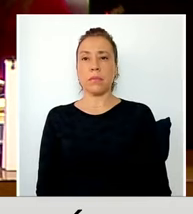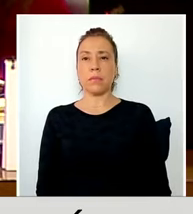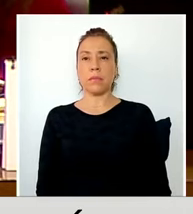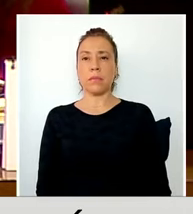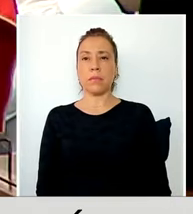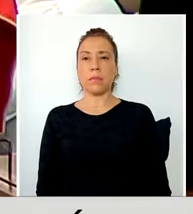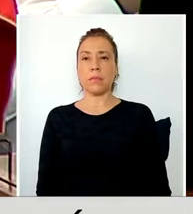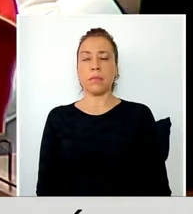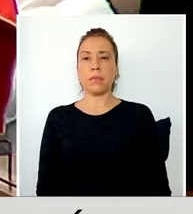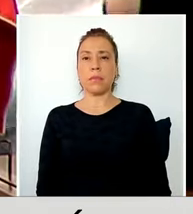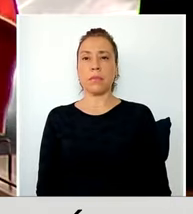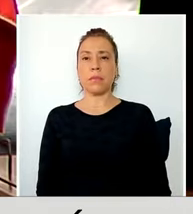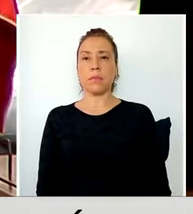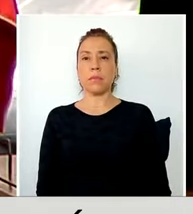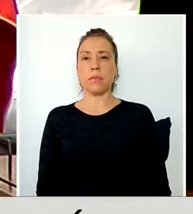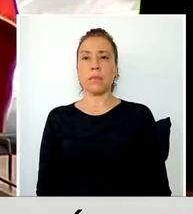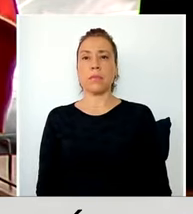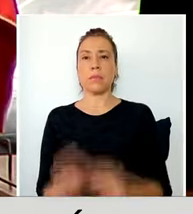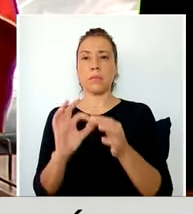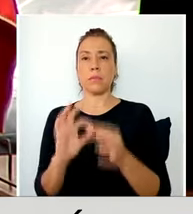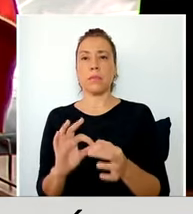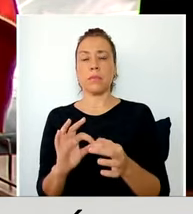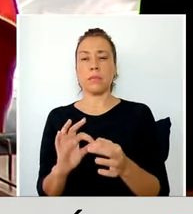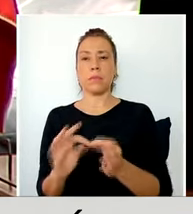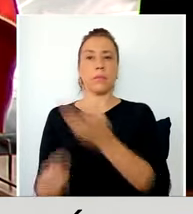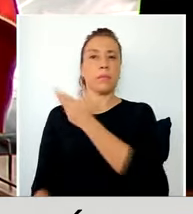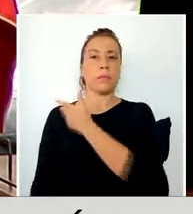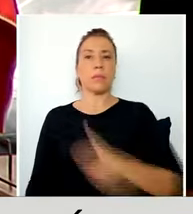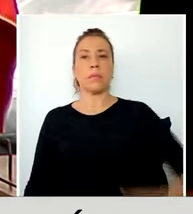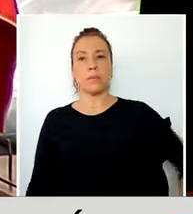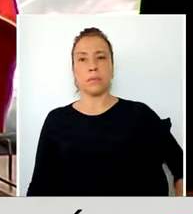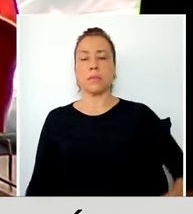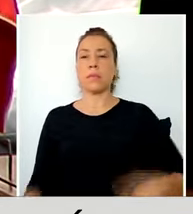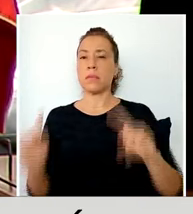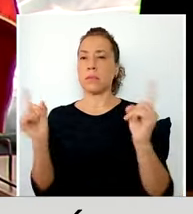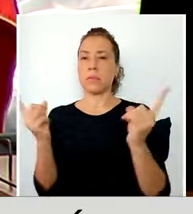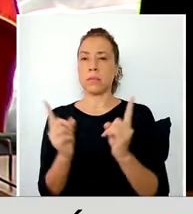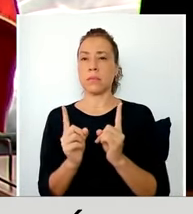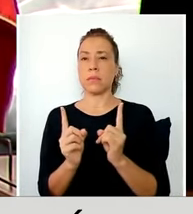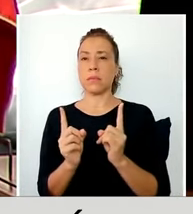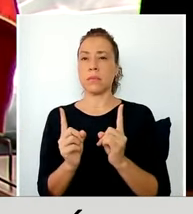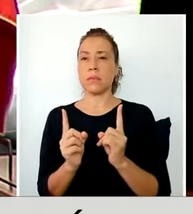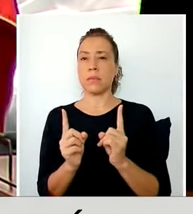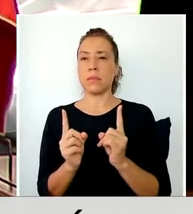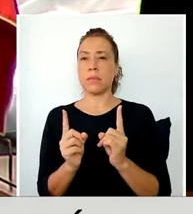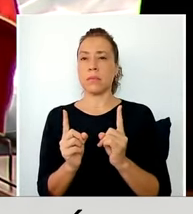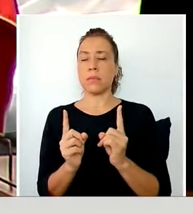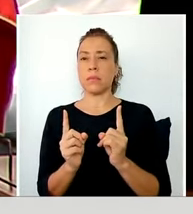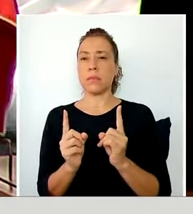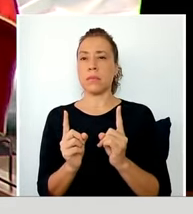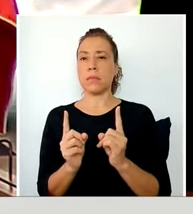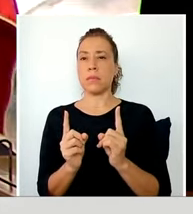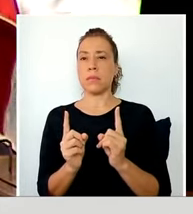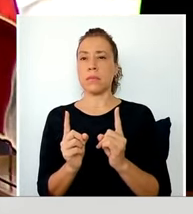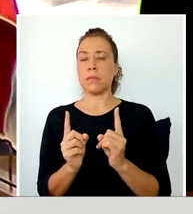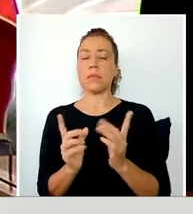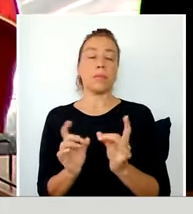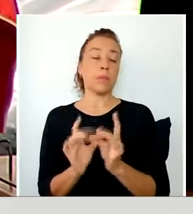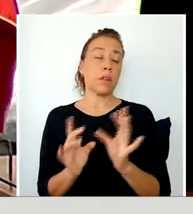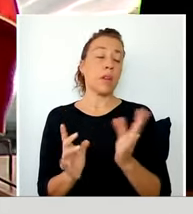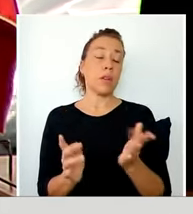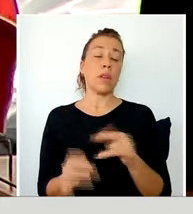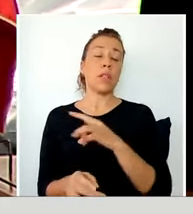Muchas gracias presidente muy sucinto claro y manifiesto que en chile hay una carencia